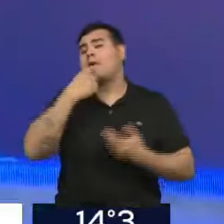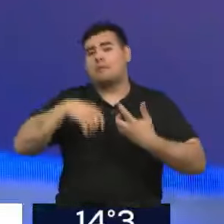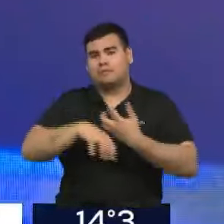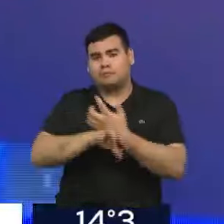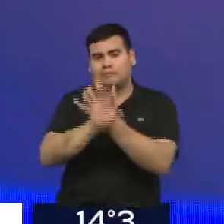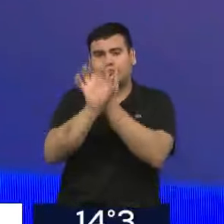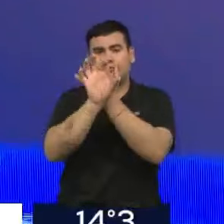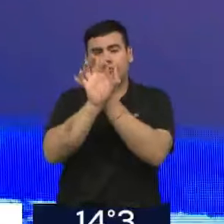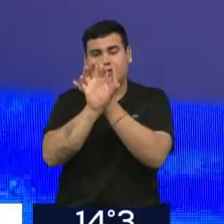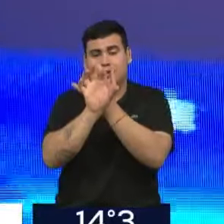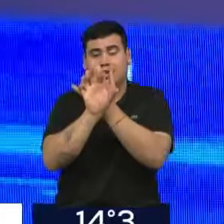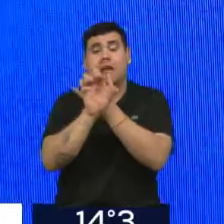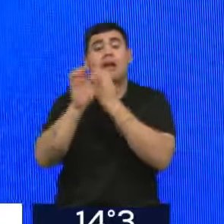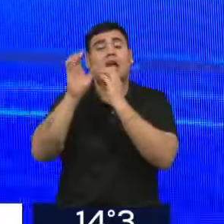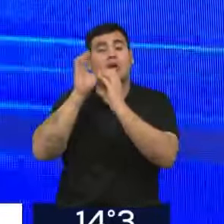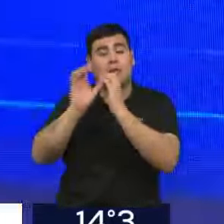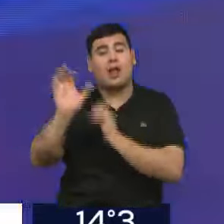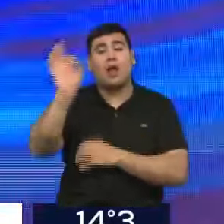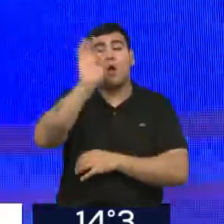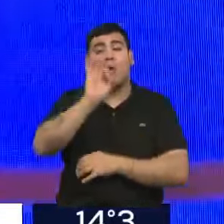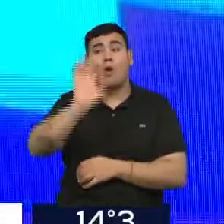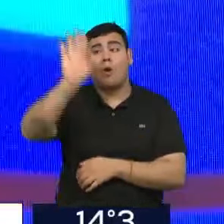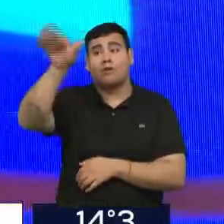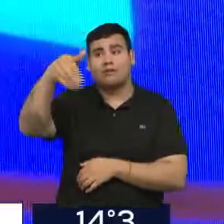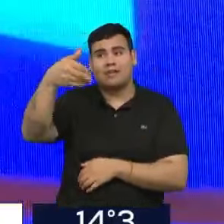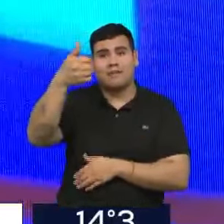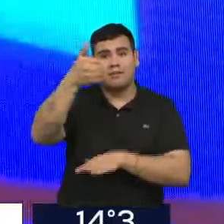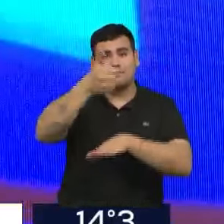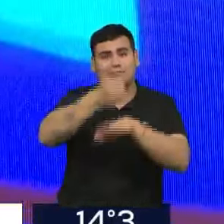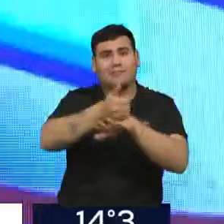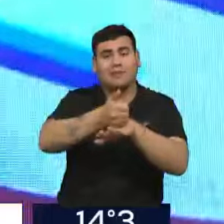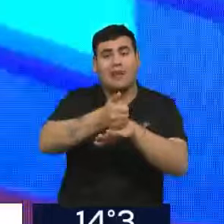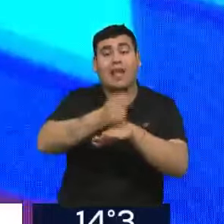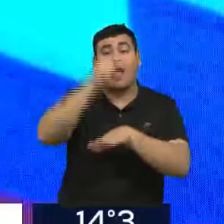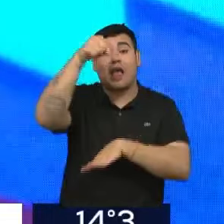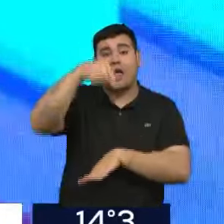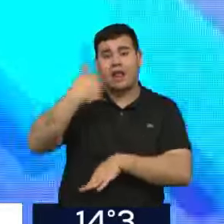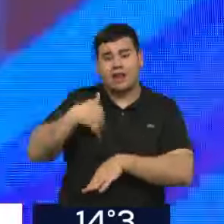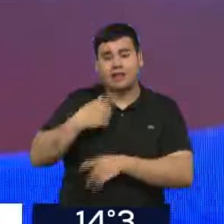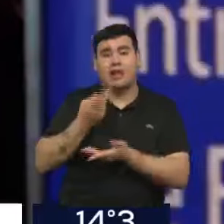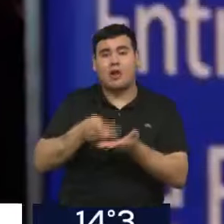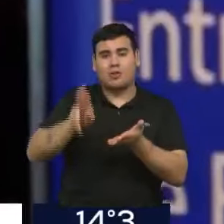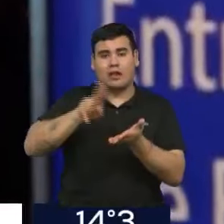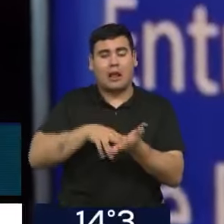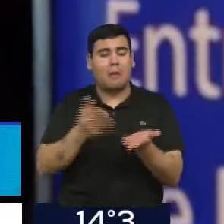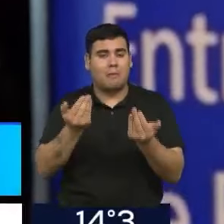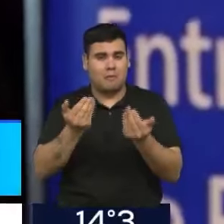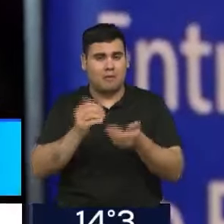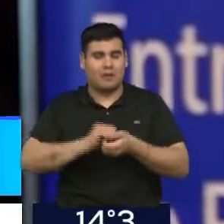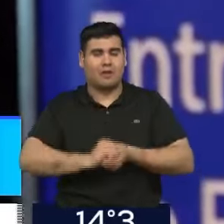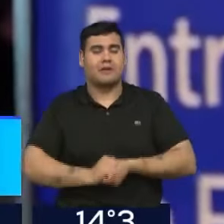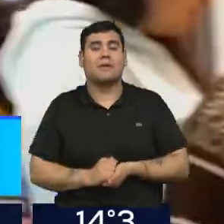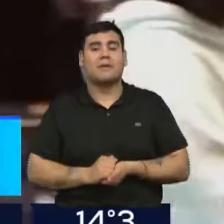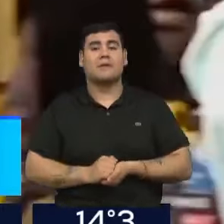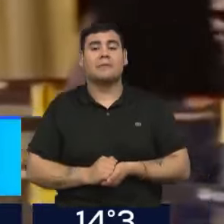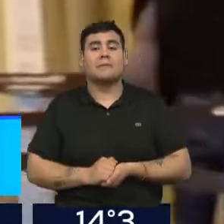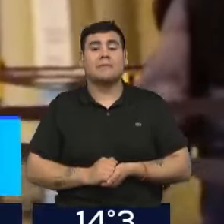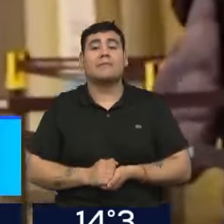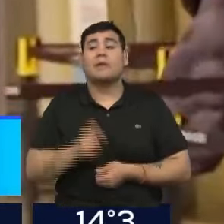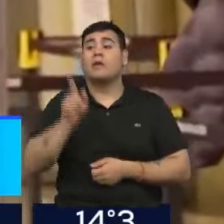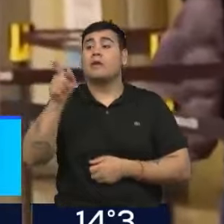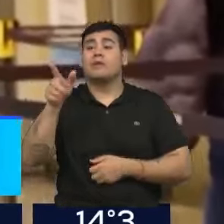ser citados nuevamente ante un tribunal argentino. Esta es la crónica. A 57 días de